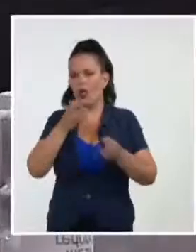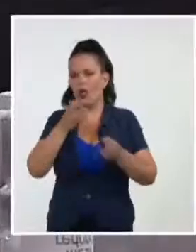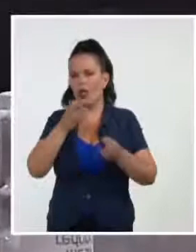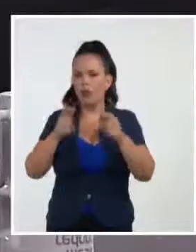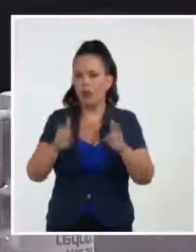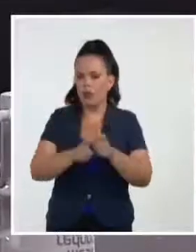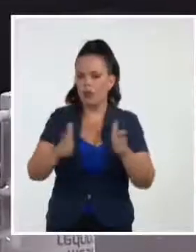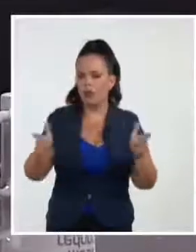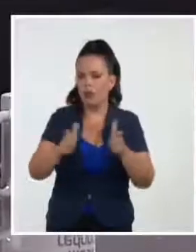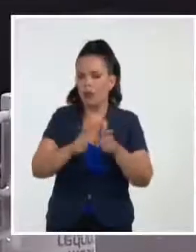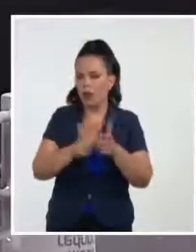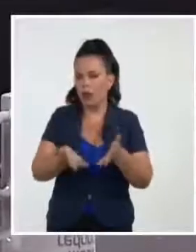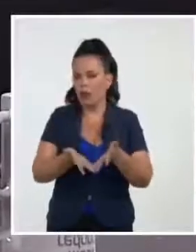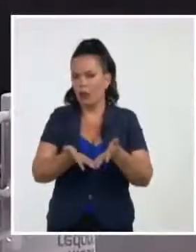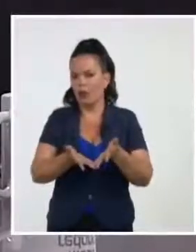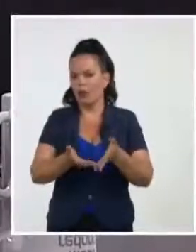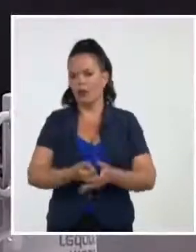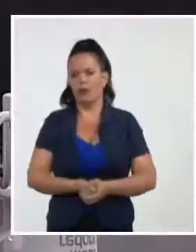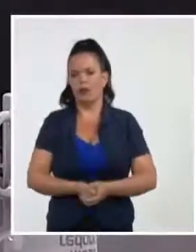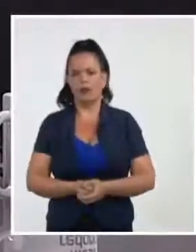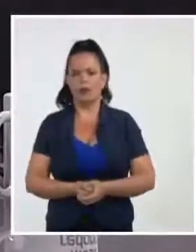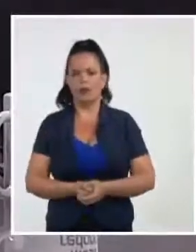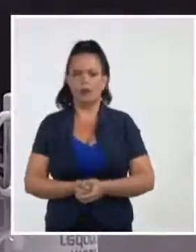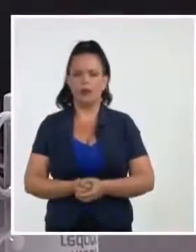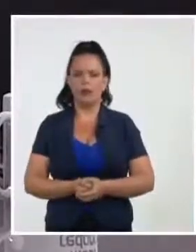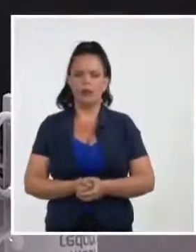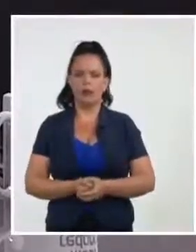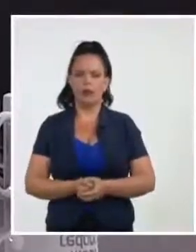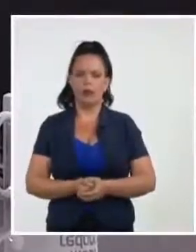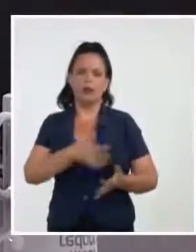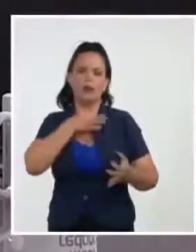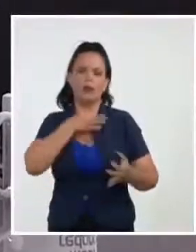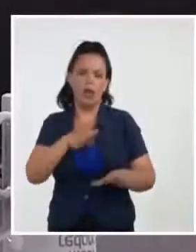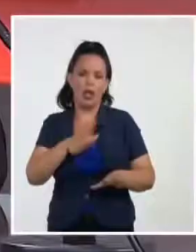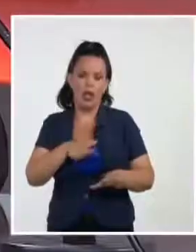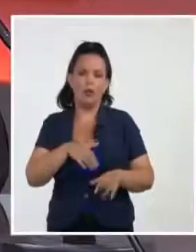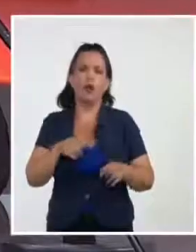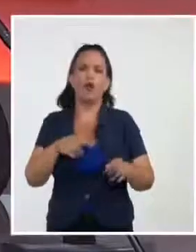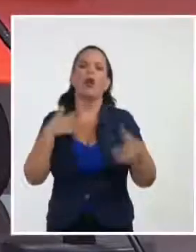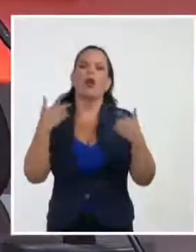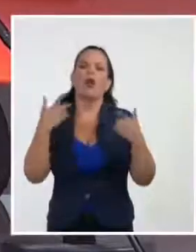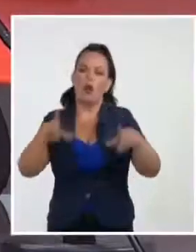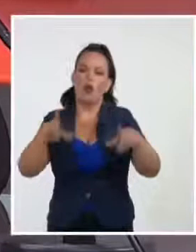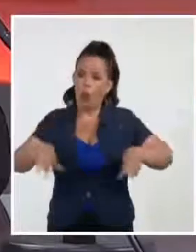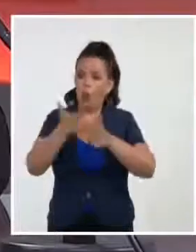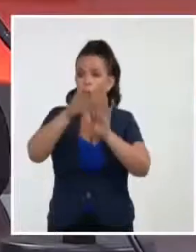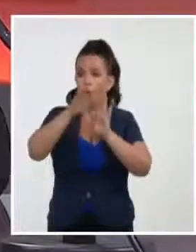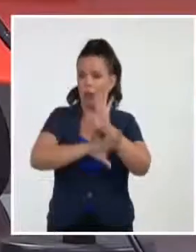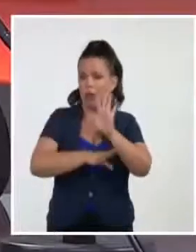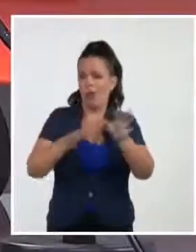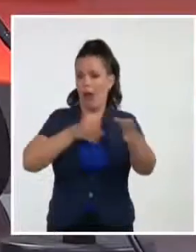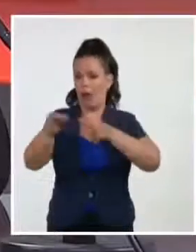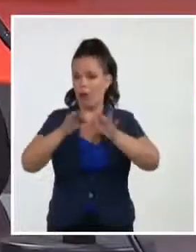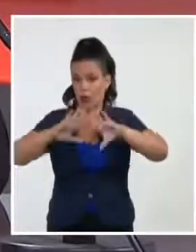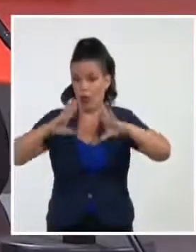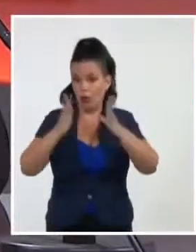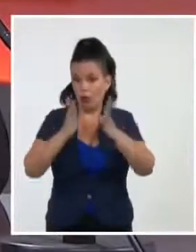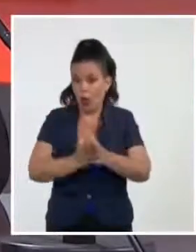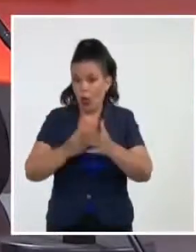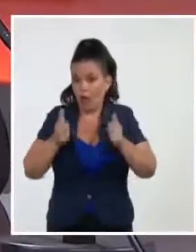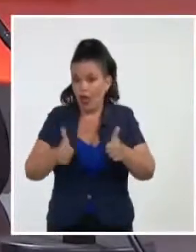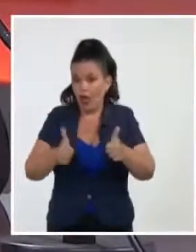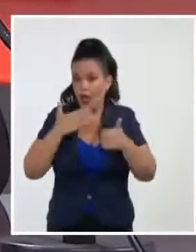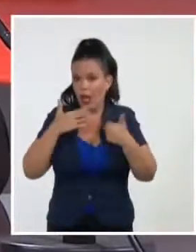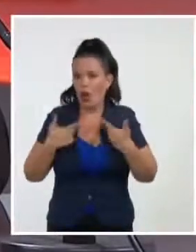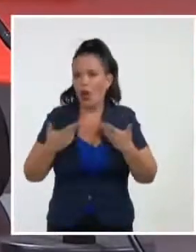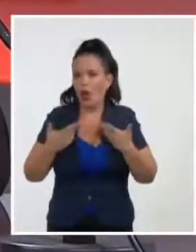prever hacia las próximas semanas en el país si funcionan las cosas como debieran. Sí, buenas noches, Randy, y buenas noches a todo el equipo de